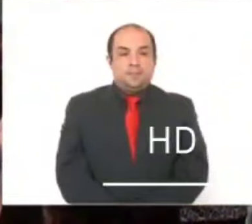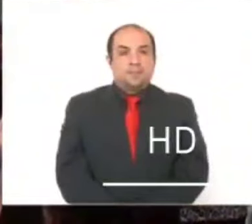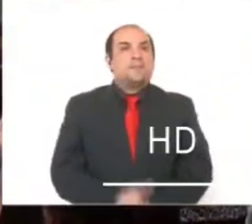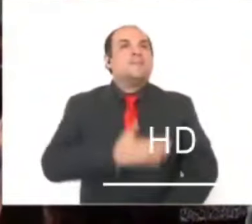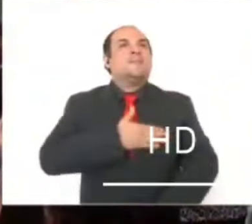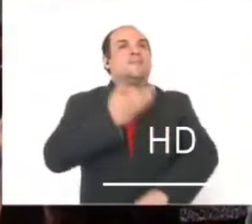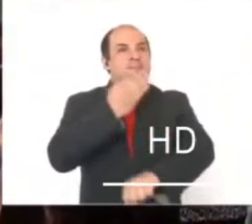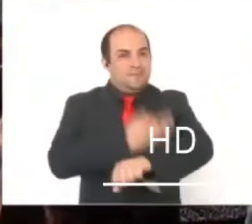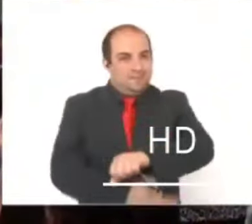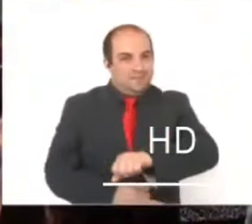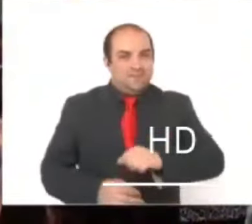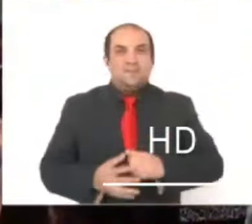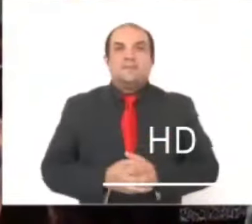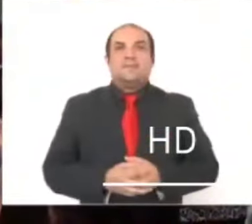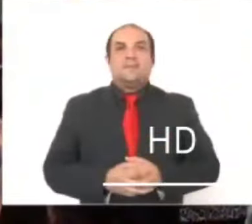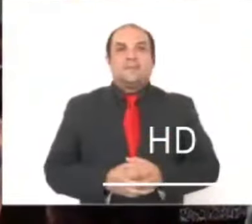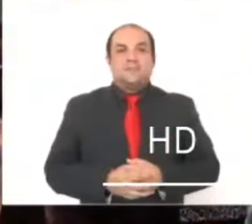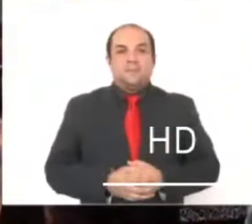Buenas tardes.